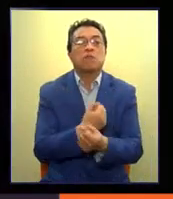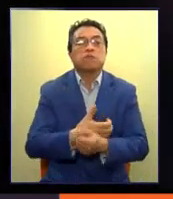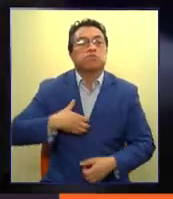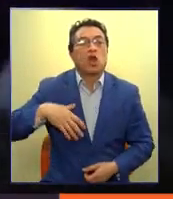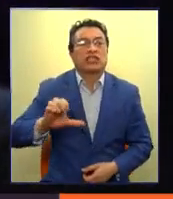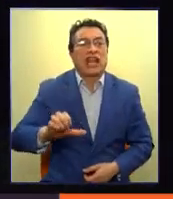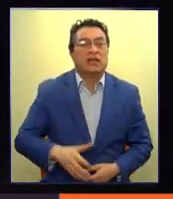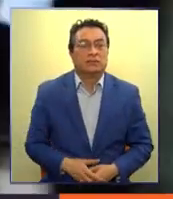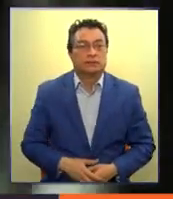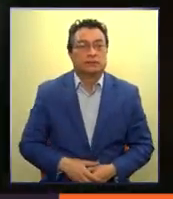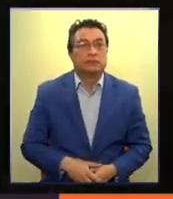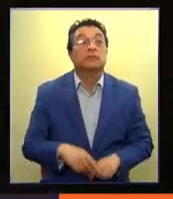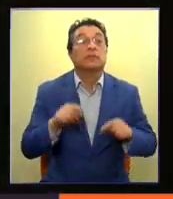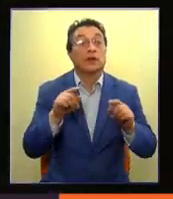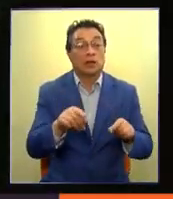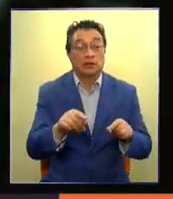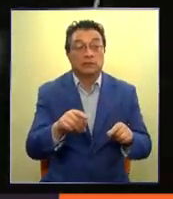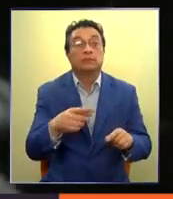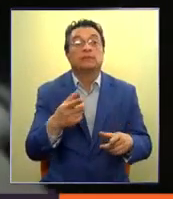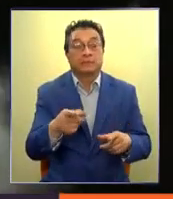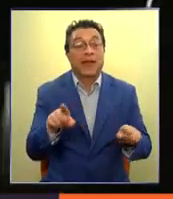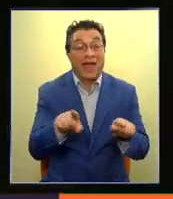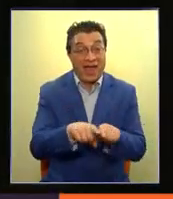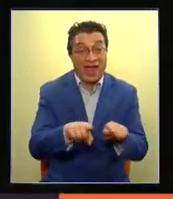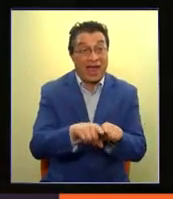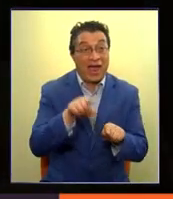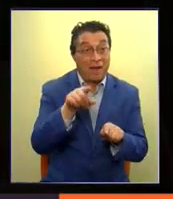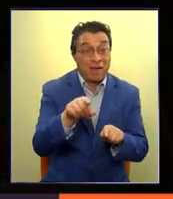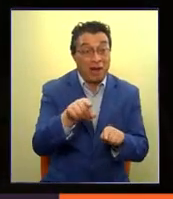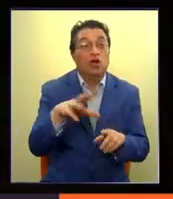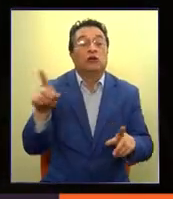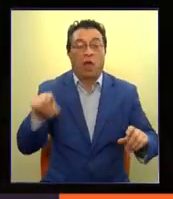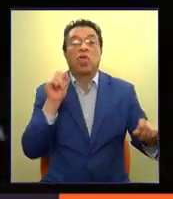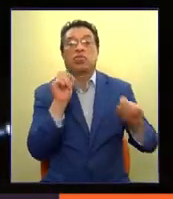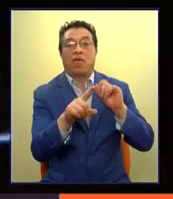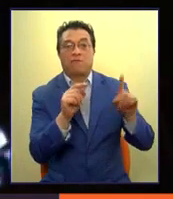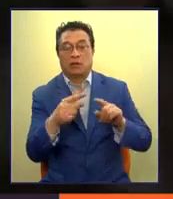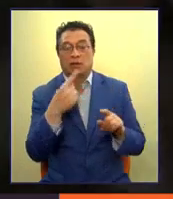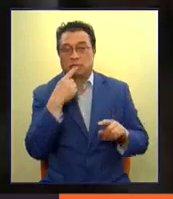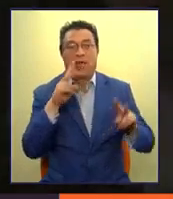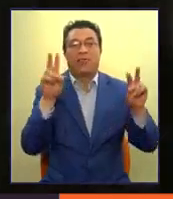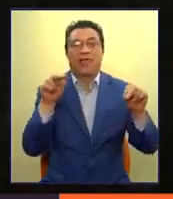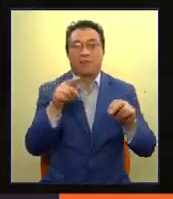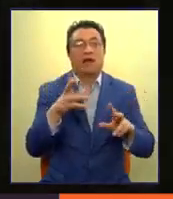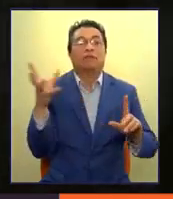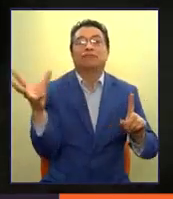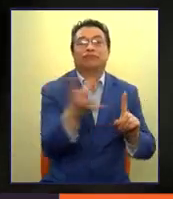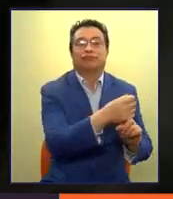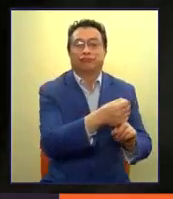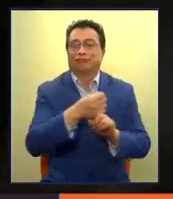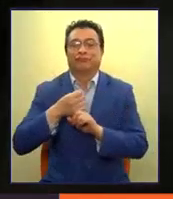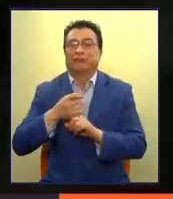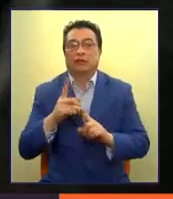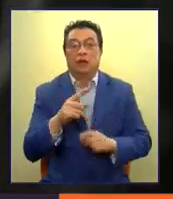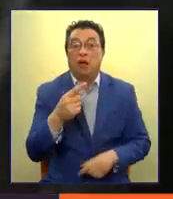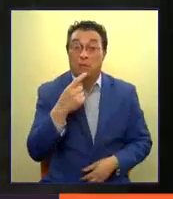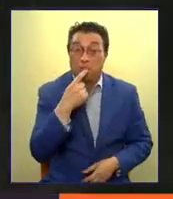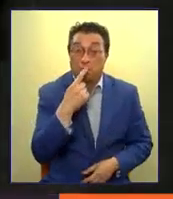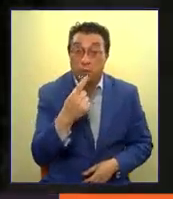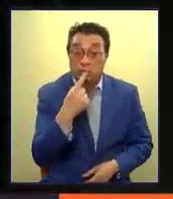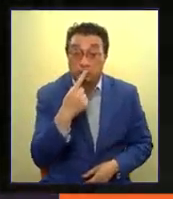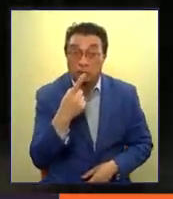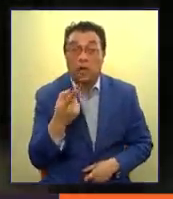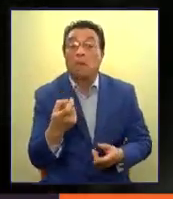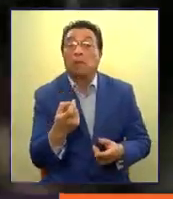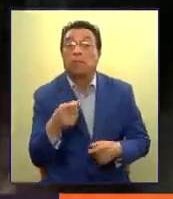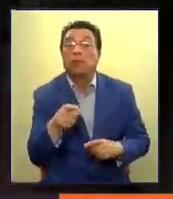Entrevistas que envejecen mal. Marcelo Díaz, hermano de Sebastián, salió en su defensa con respecto a lo del secuestro, pero al ser consultado por las armas